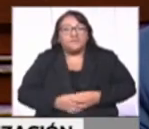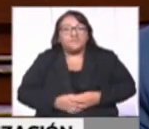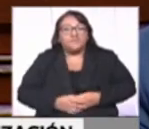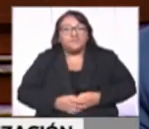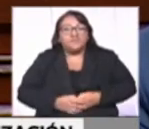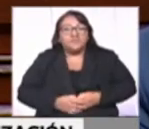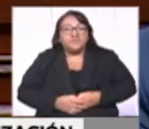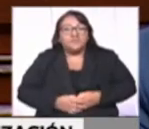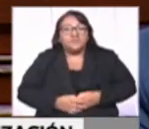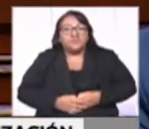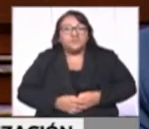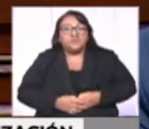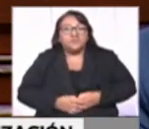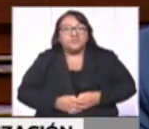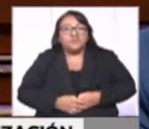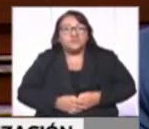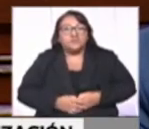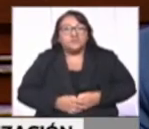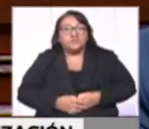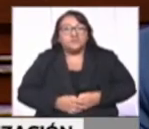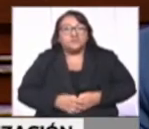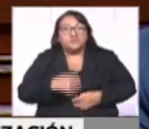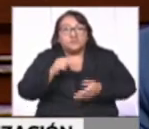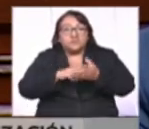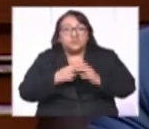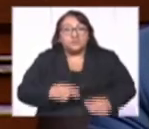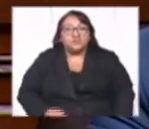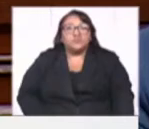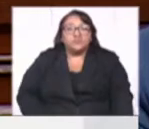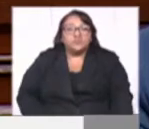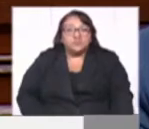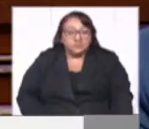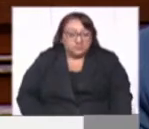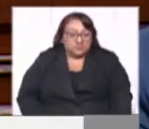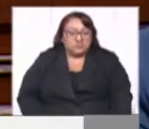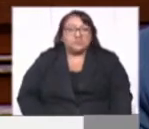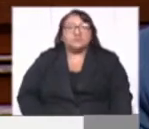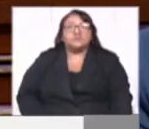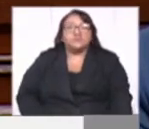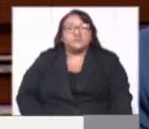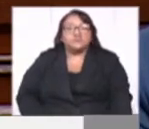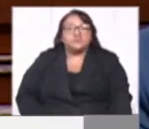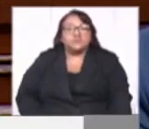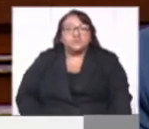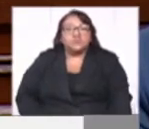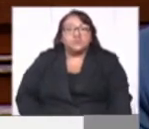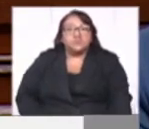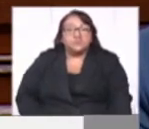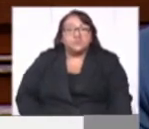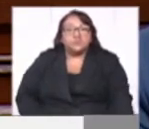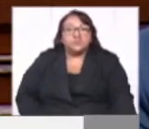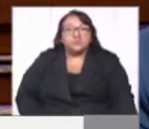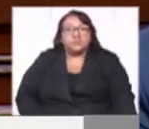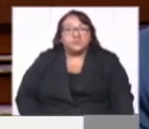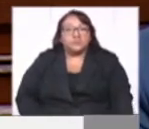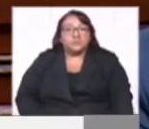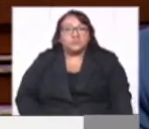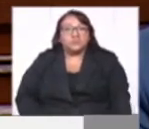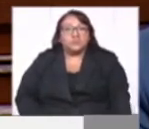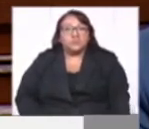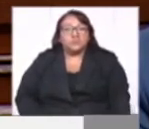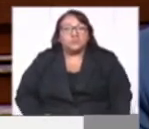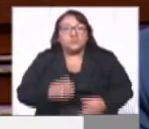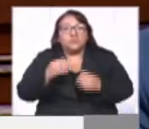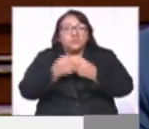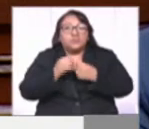funciones realizadas. Y esto ha significado una enorme acumulación de expedientes que está afectando los intereses de